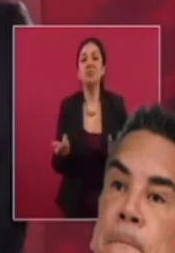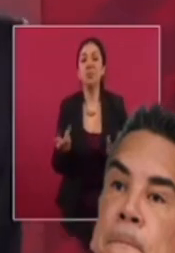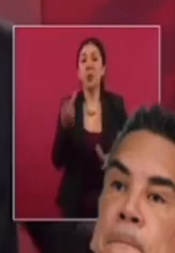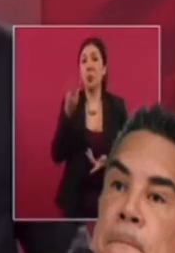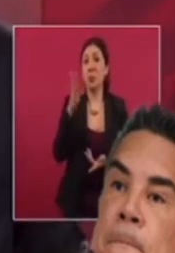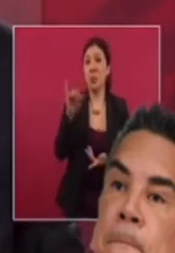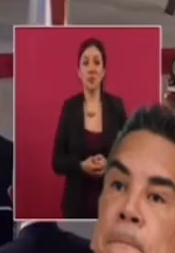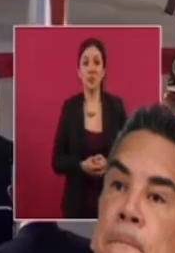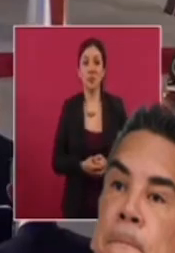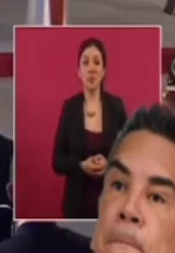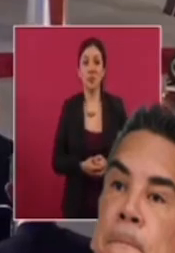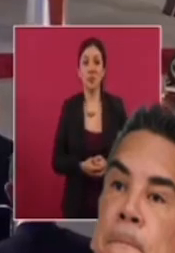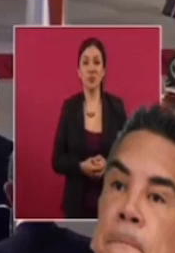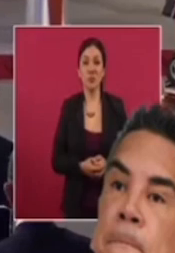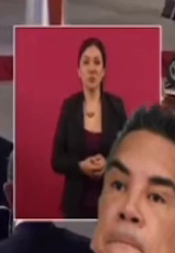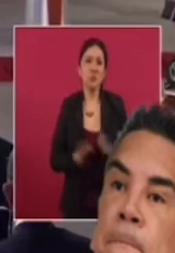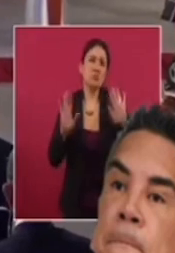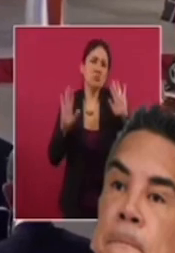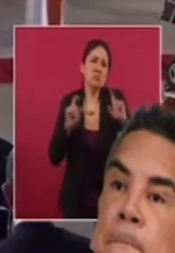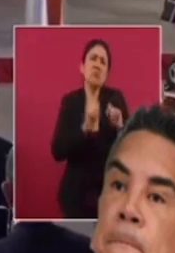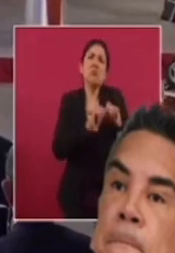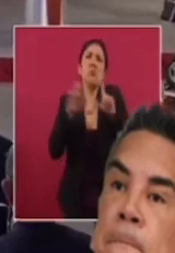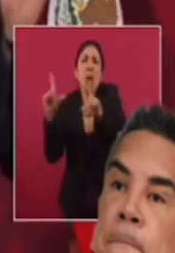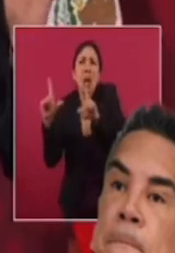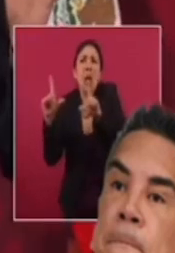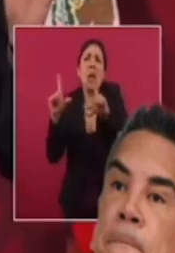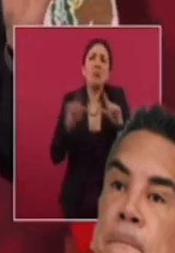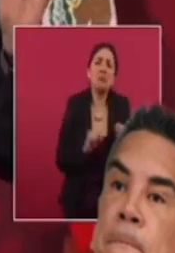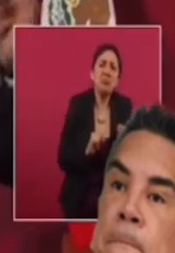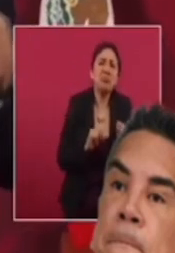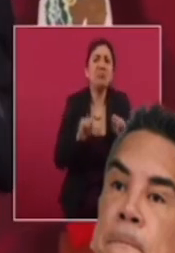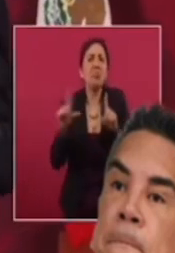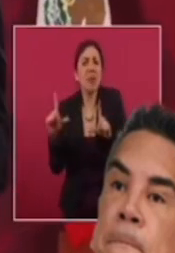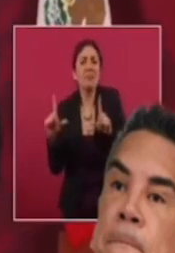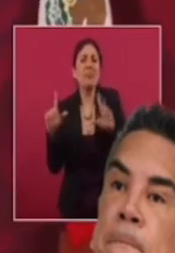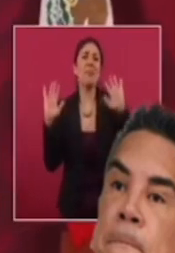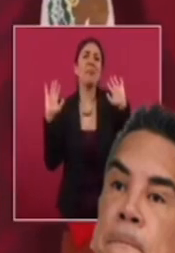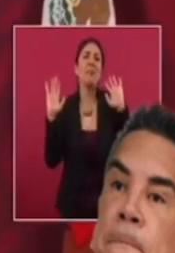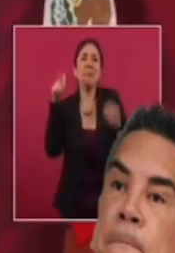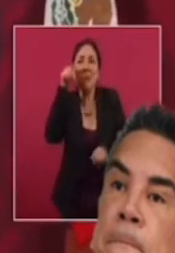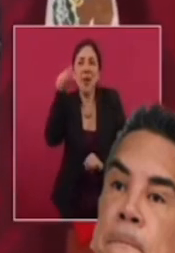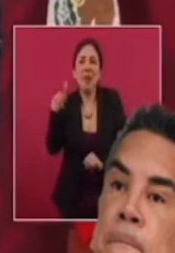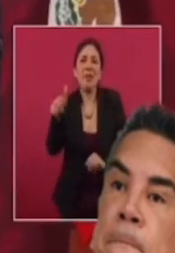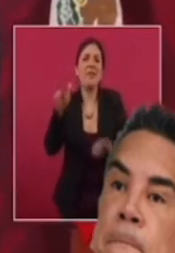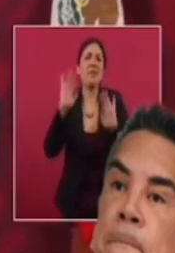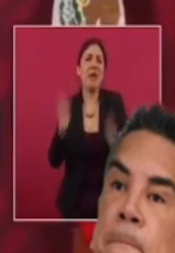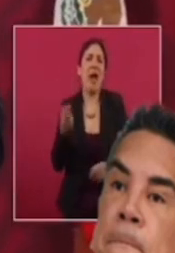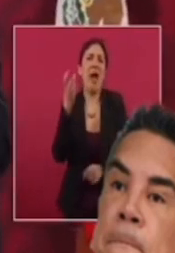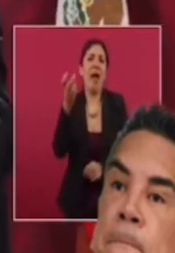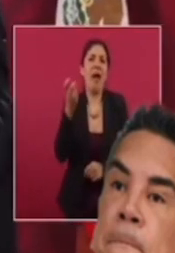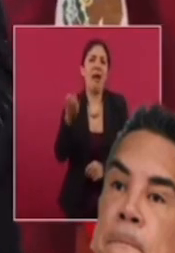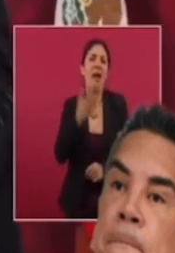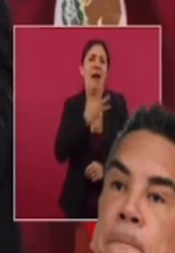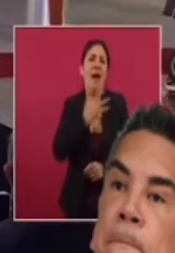PRI. La suban o la bajen ya. ¿Qué demuestra, pues?